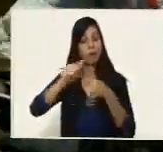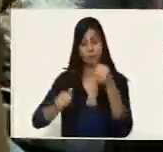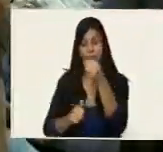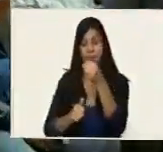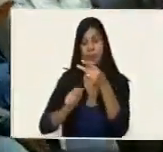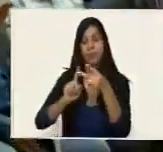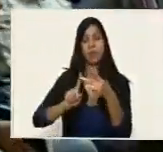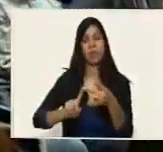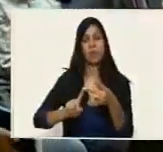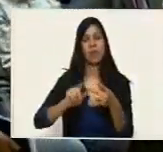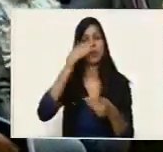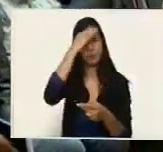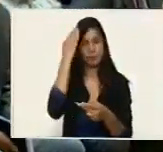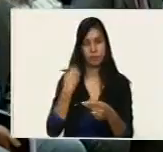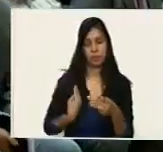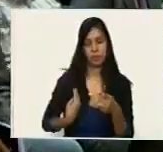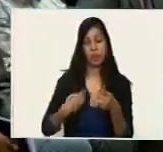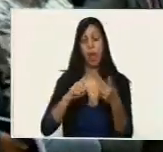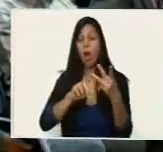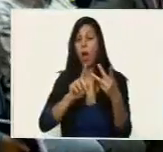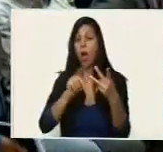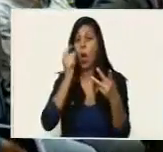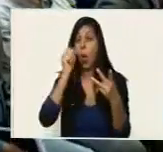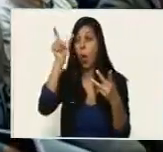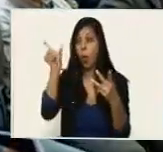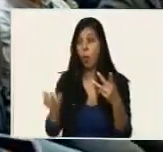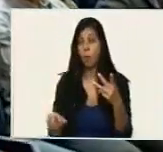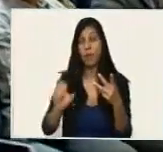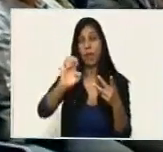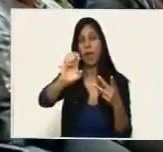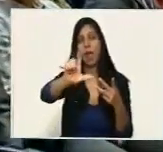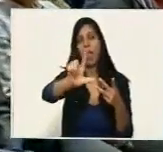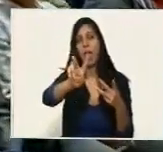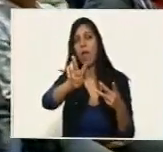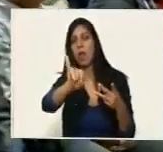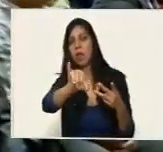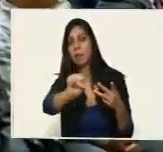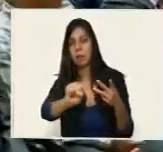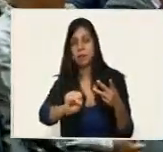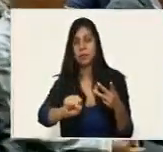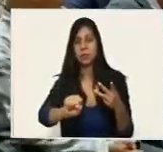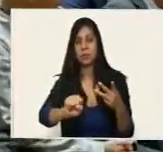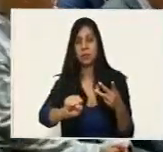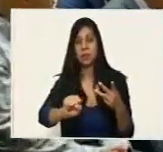Tania Díaz, ciudadano vicepresidente Evis Amoroso, compañero